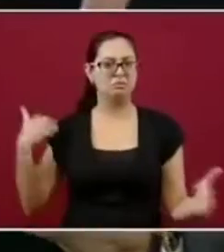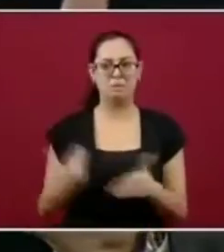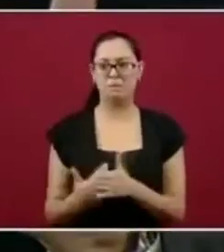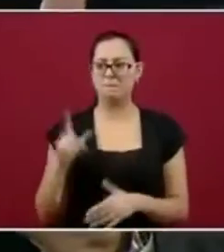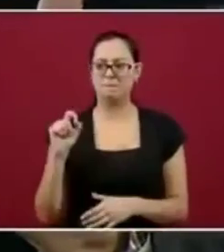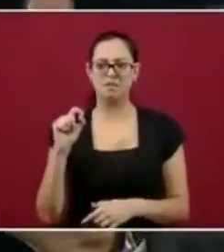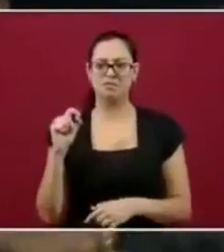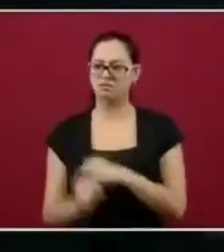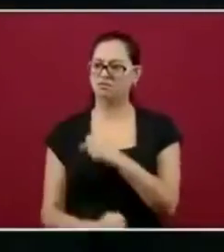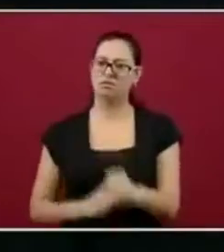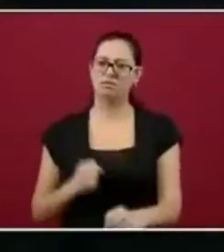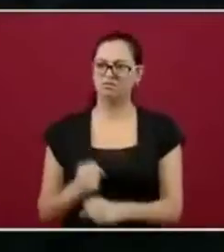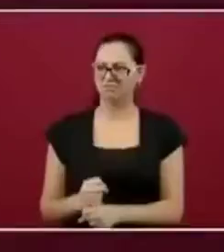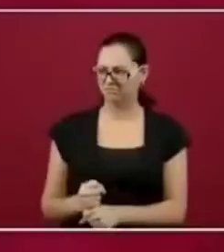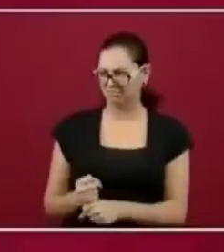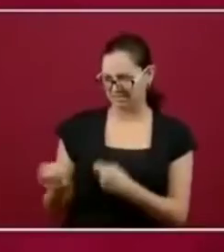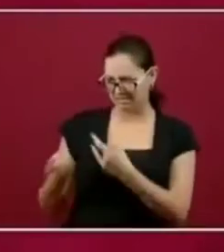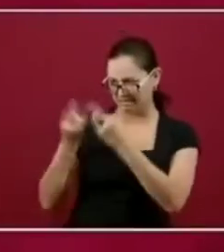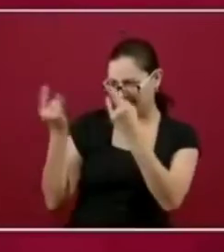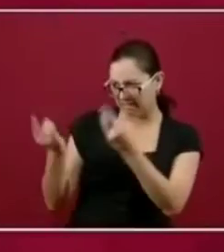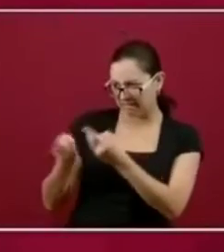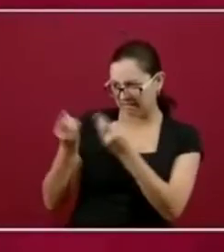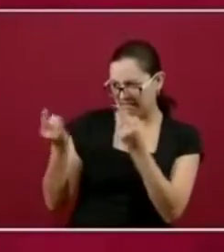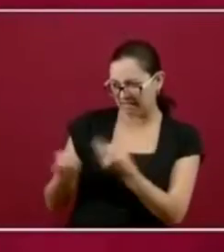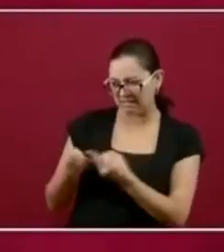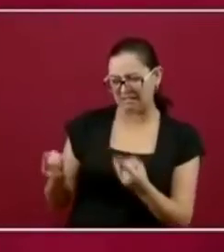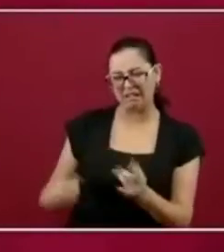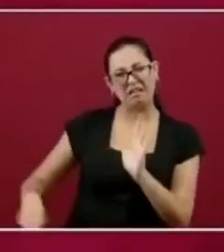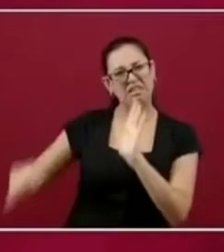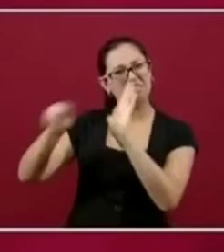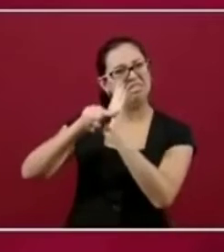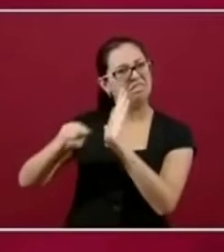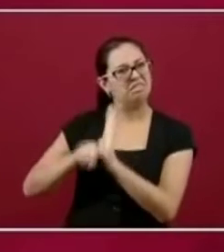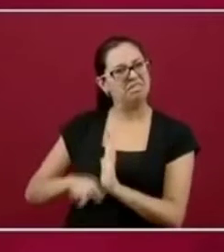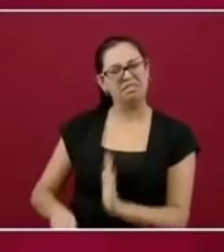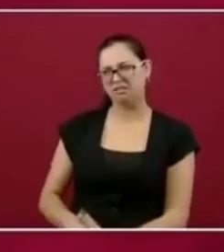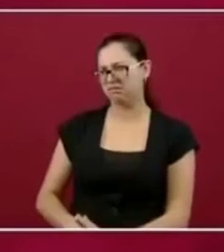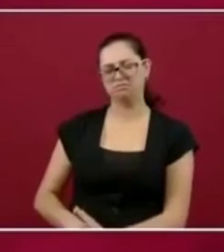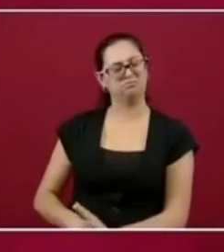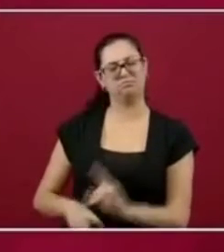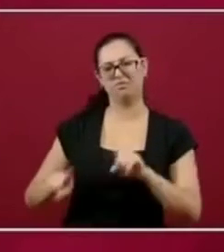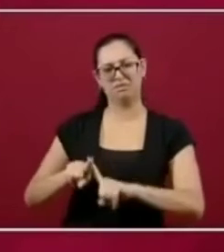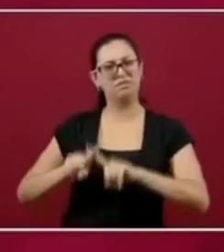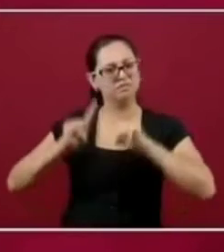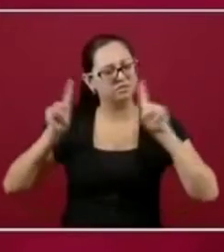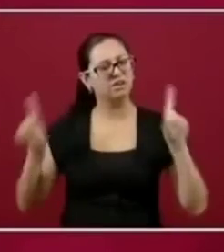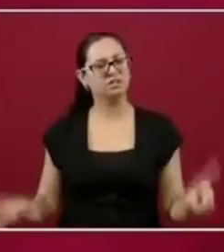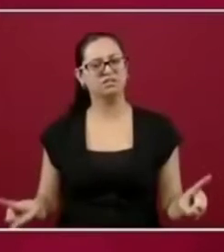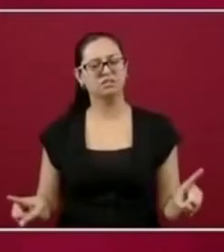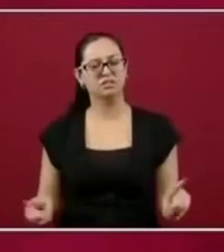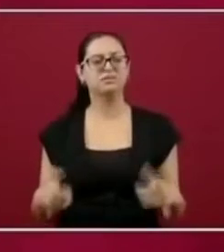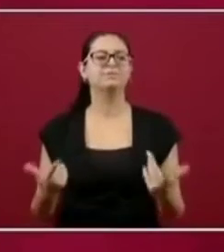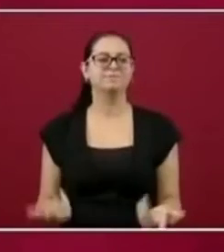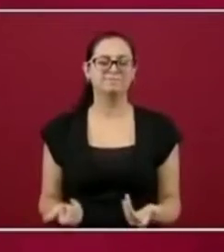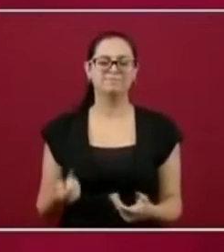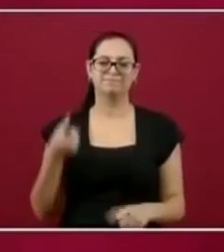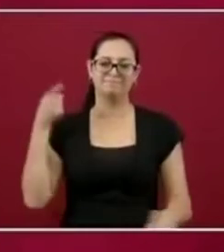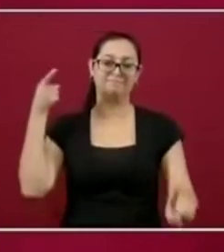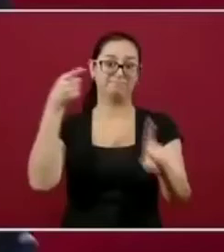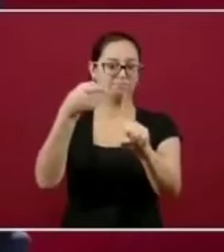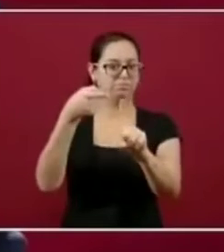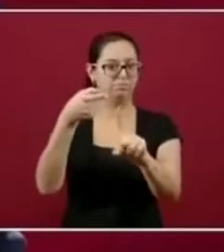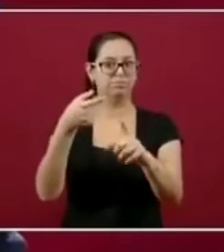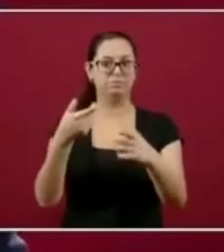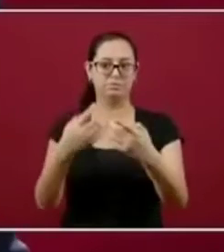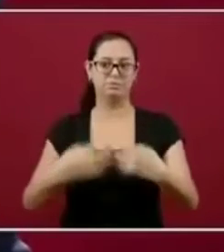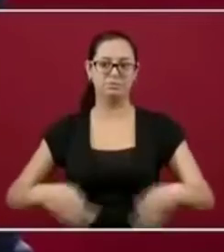años, que siempre tiende a ser muy negativa respecto a la comunidad mexicana. Entonces, esta es una gran tarea. Hoy estamos